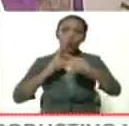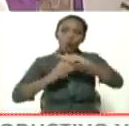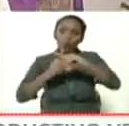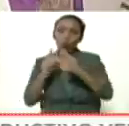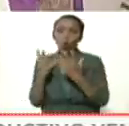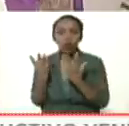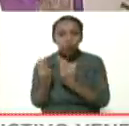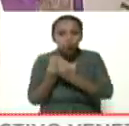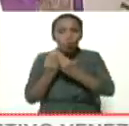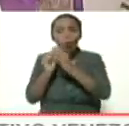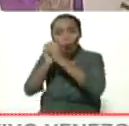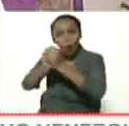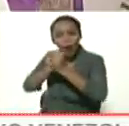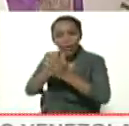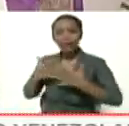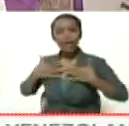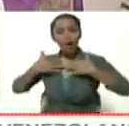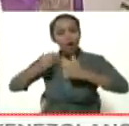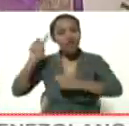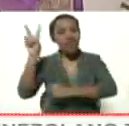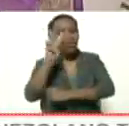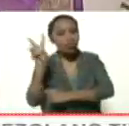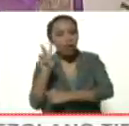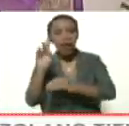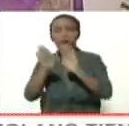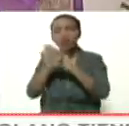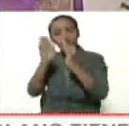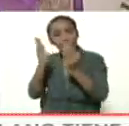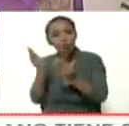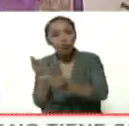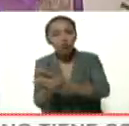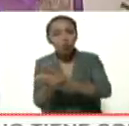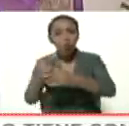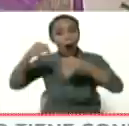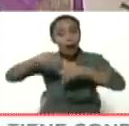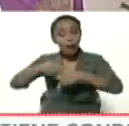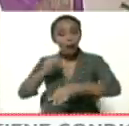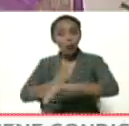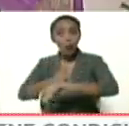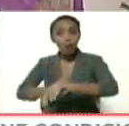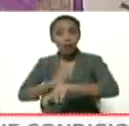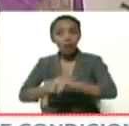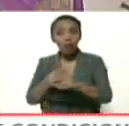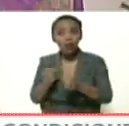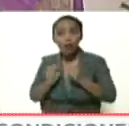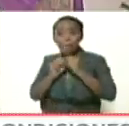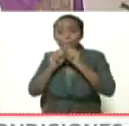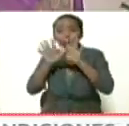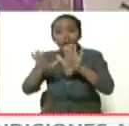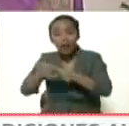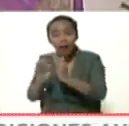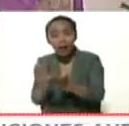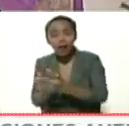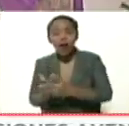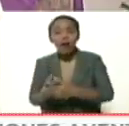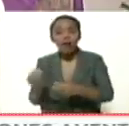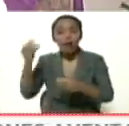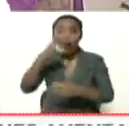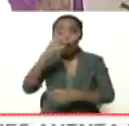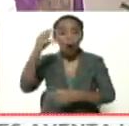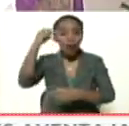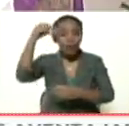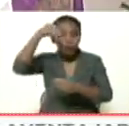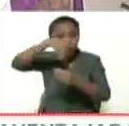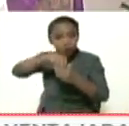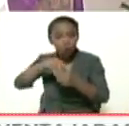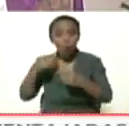juntos por la salud de Venezuela y del mundo en este momento de pandemia y de cuarentena.